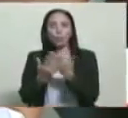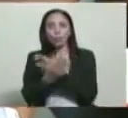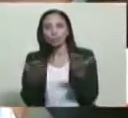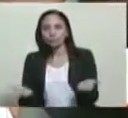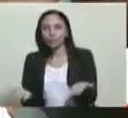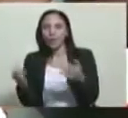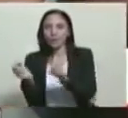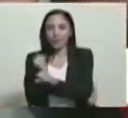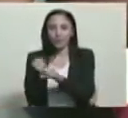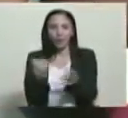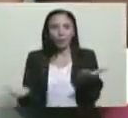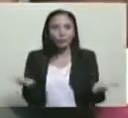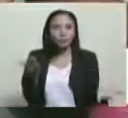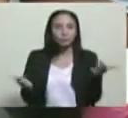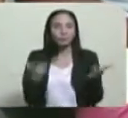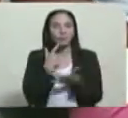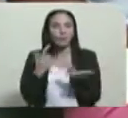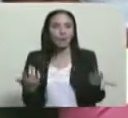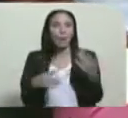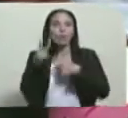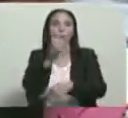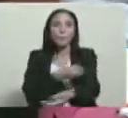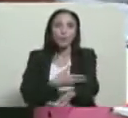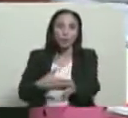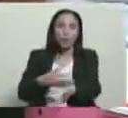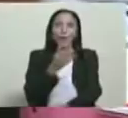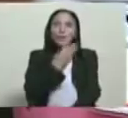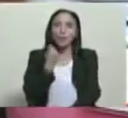jóvenes, todos. Lo logremos.